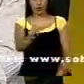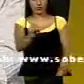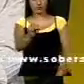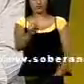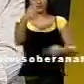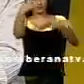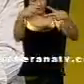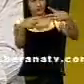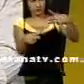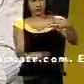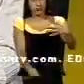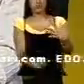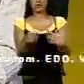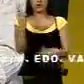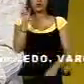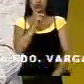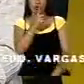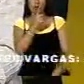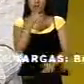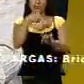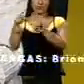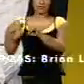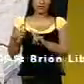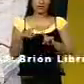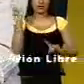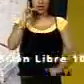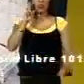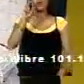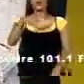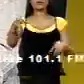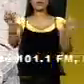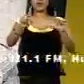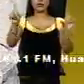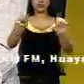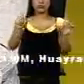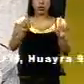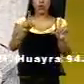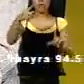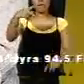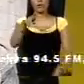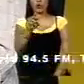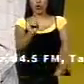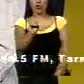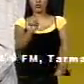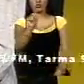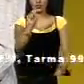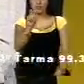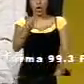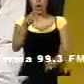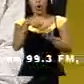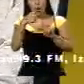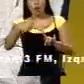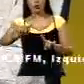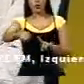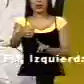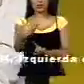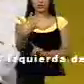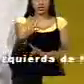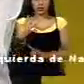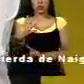www.soberanatv.com. Eso en el estado Portuguesa. También en el estado Vargas, Radio Guaira 94.5, Radio